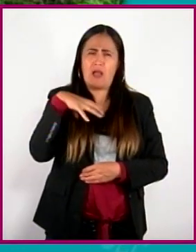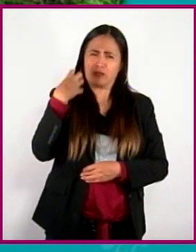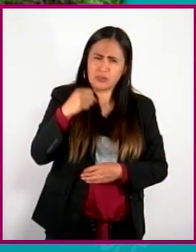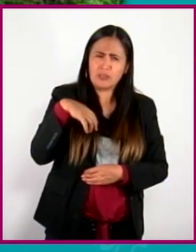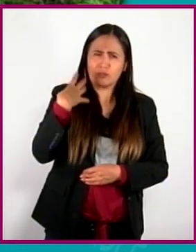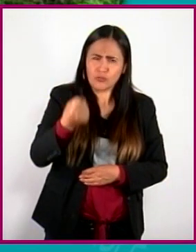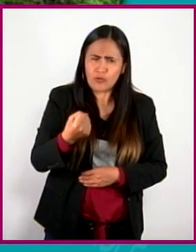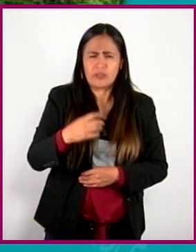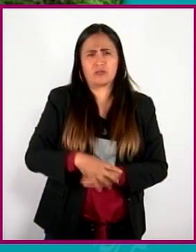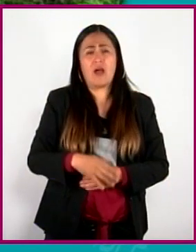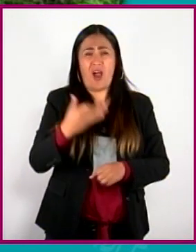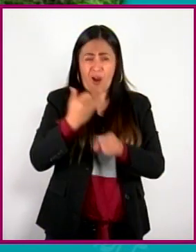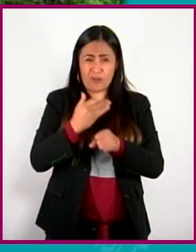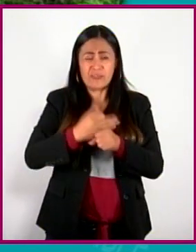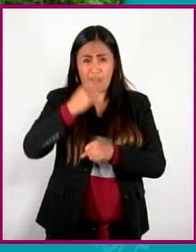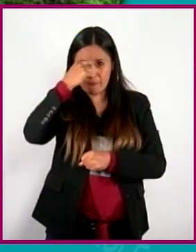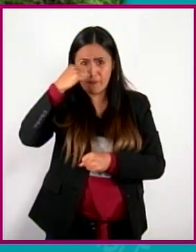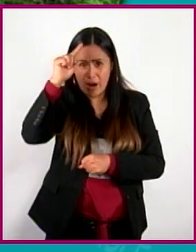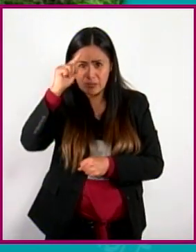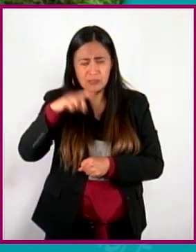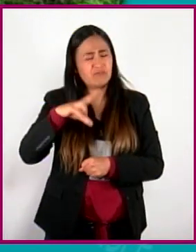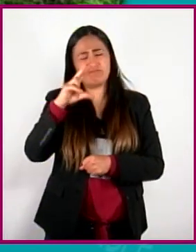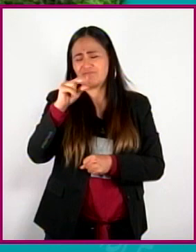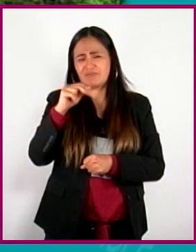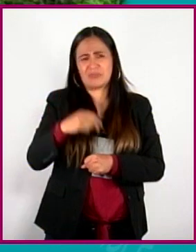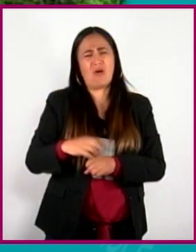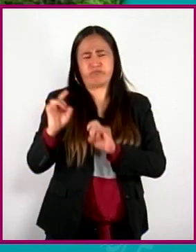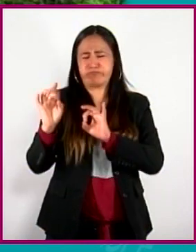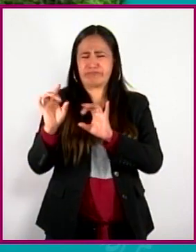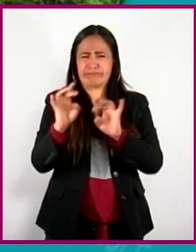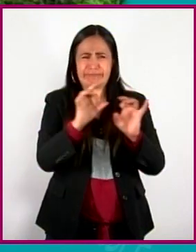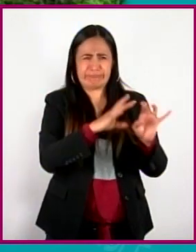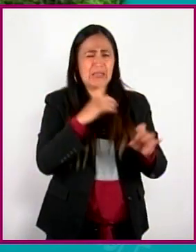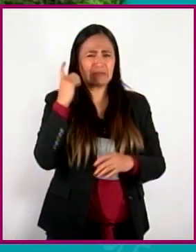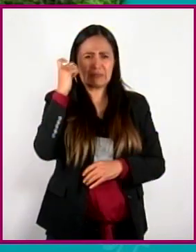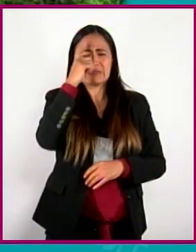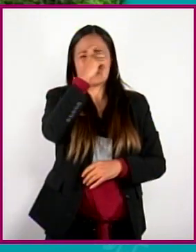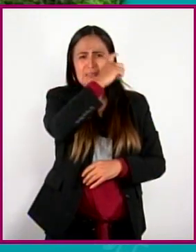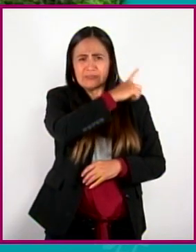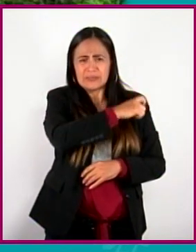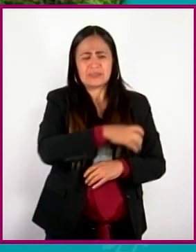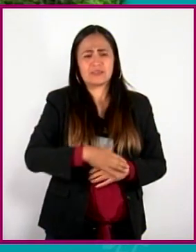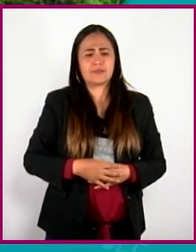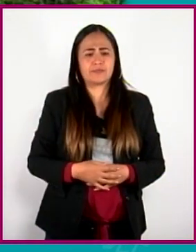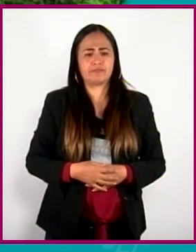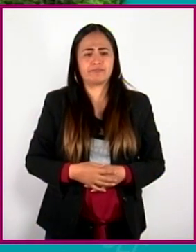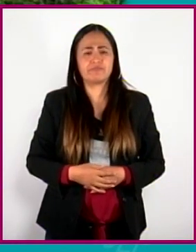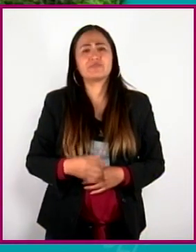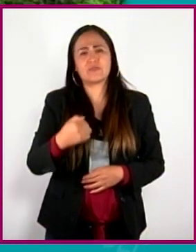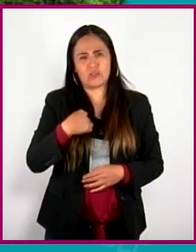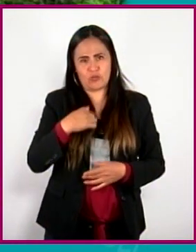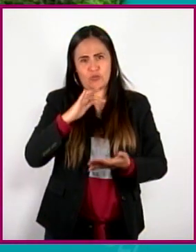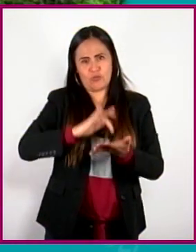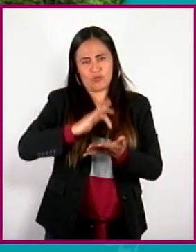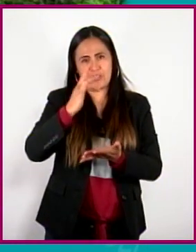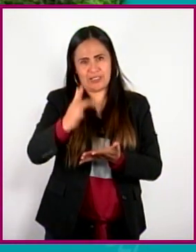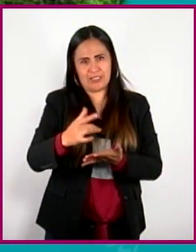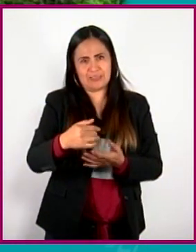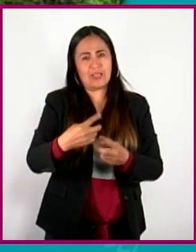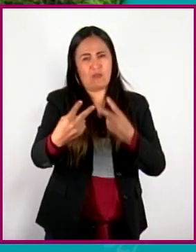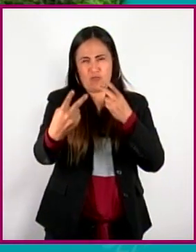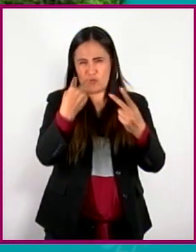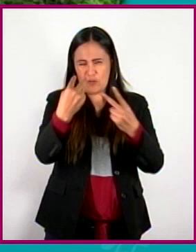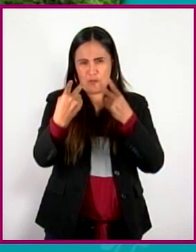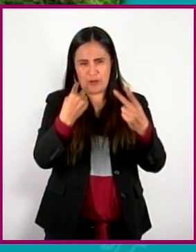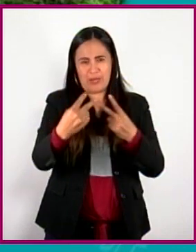que no ha sido fácil, que no es fácil, y que muchos han pasado por momentos muy difíciles. Y bueno, debo darles las gracias por estar allí